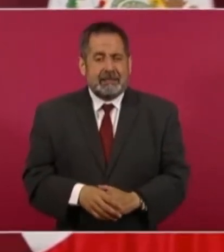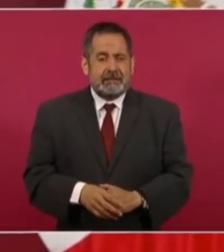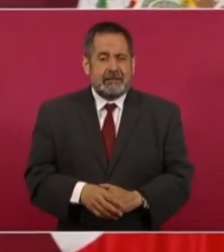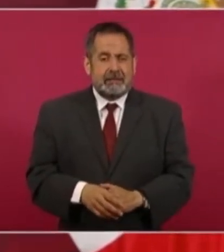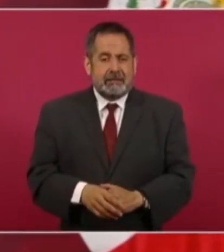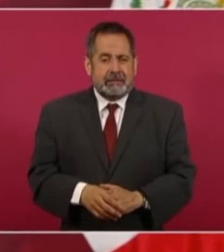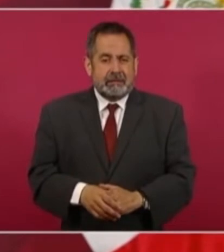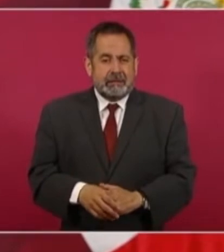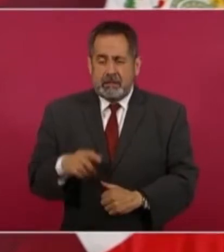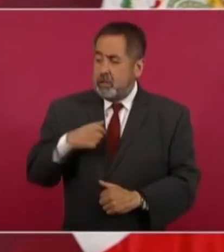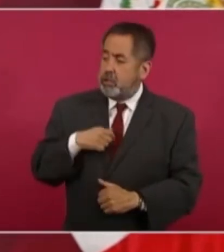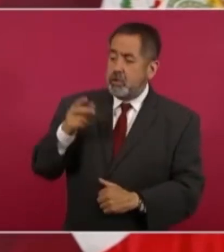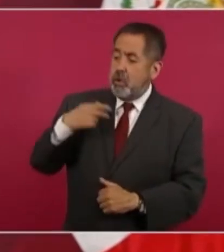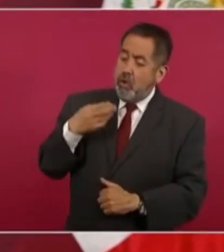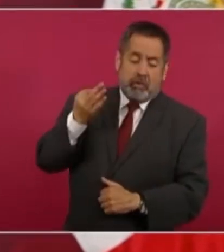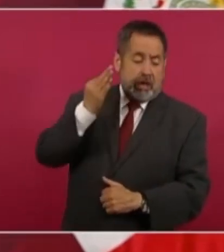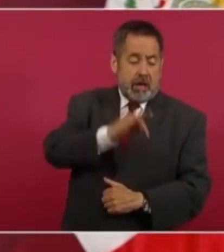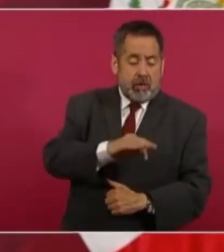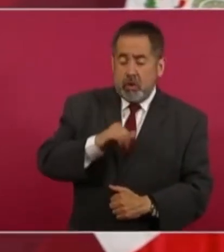que soy traidor,